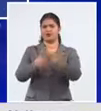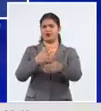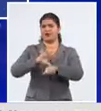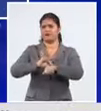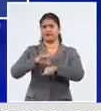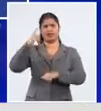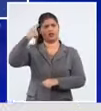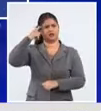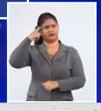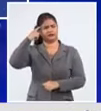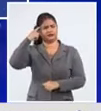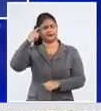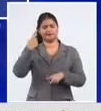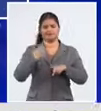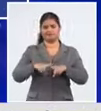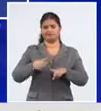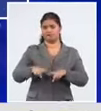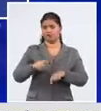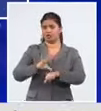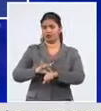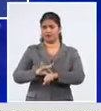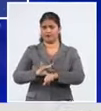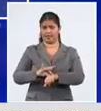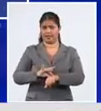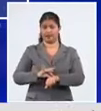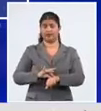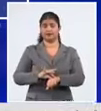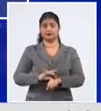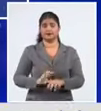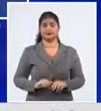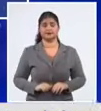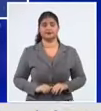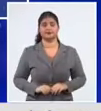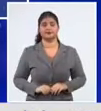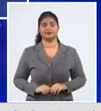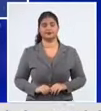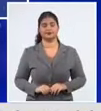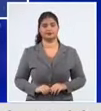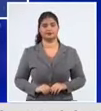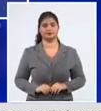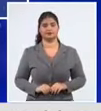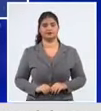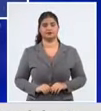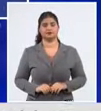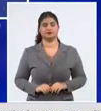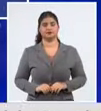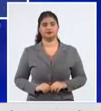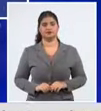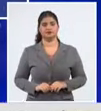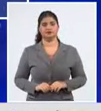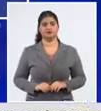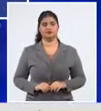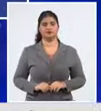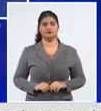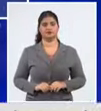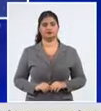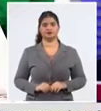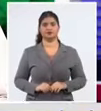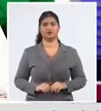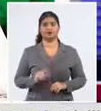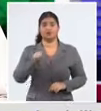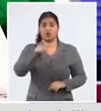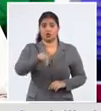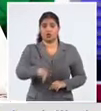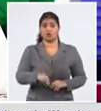también hemos tenido acá. Y lamentablemente tenemos que informar hoy el fallecimiento de